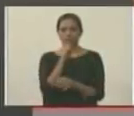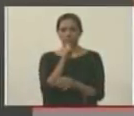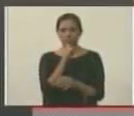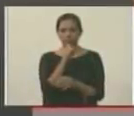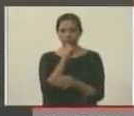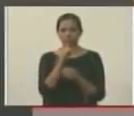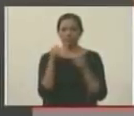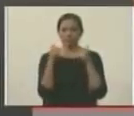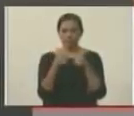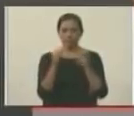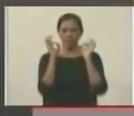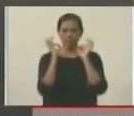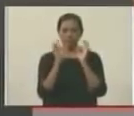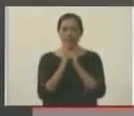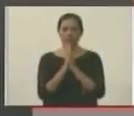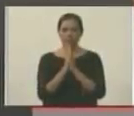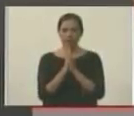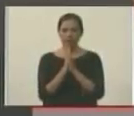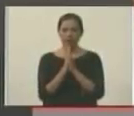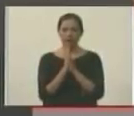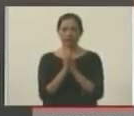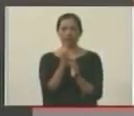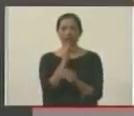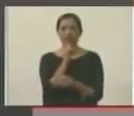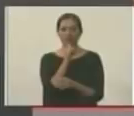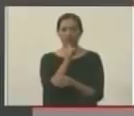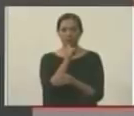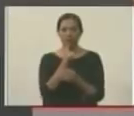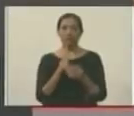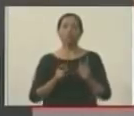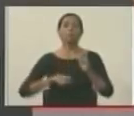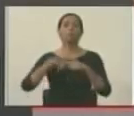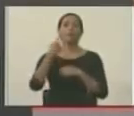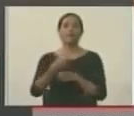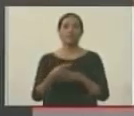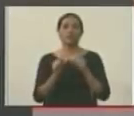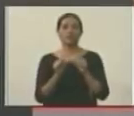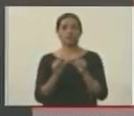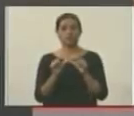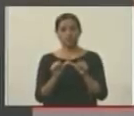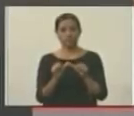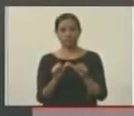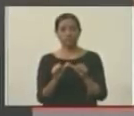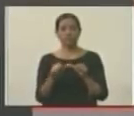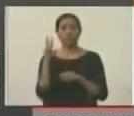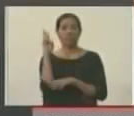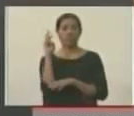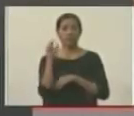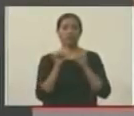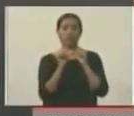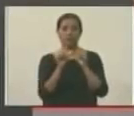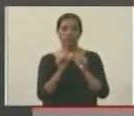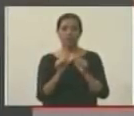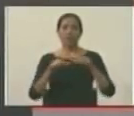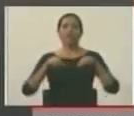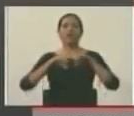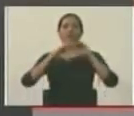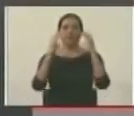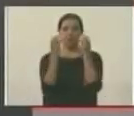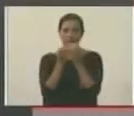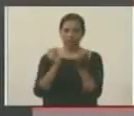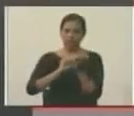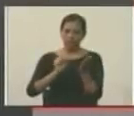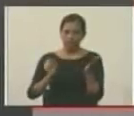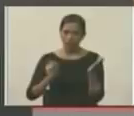por favor, informar bien que mañana continuamos y el viernes continuamos en clases,